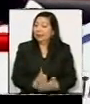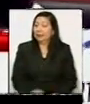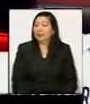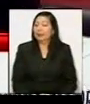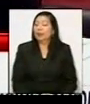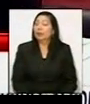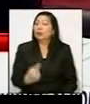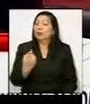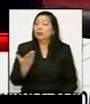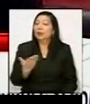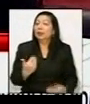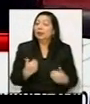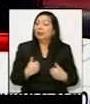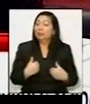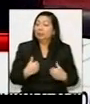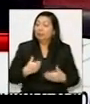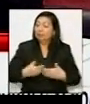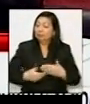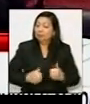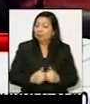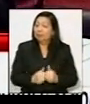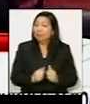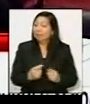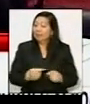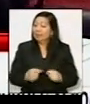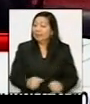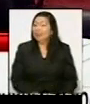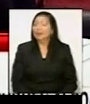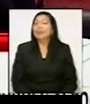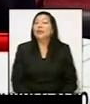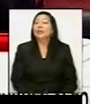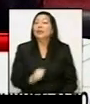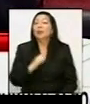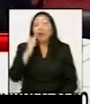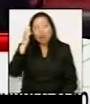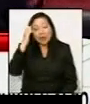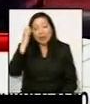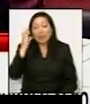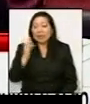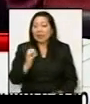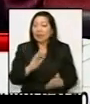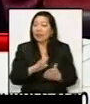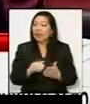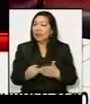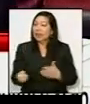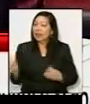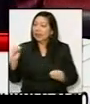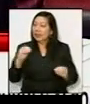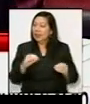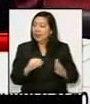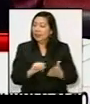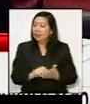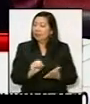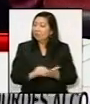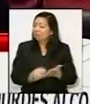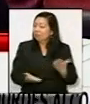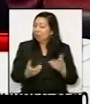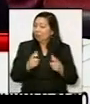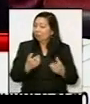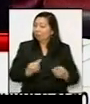solo nosotros estamos inhabilitando entonces yo creo que estas propuestas son ciertamente